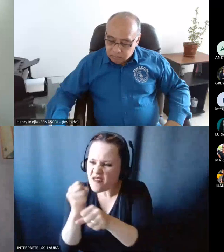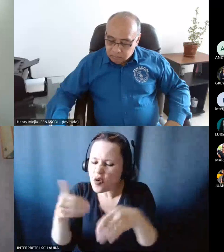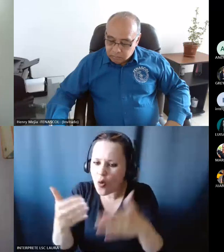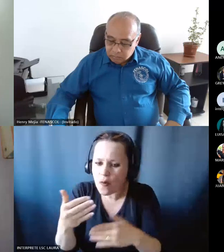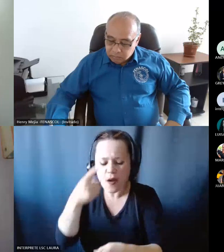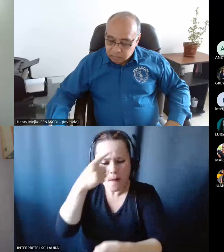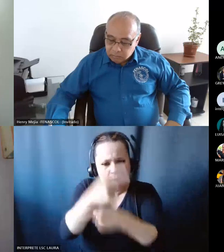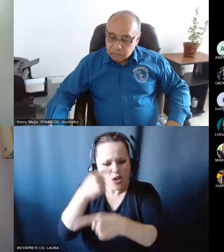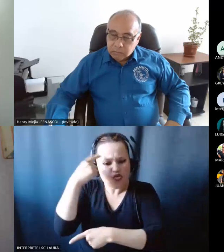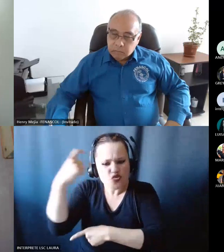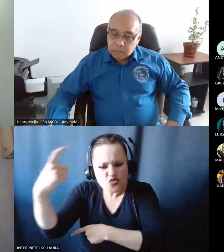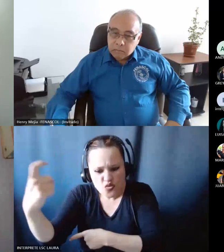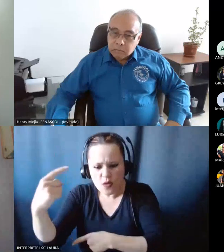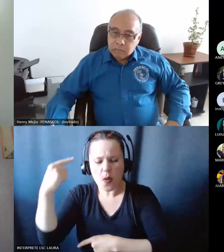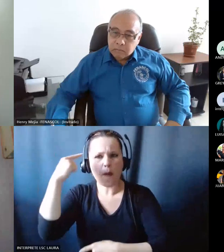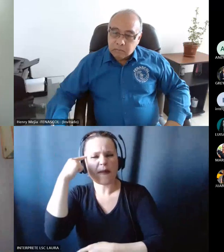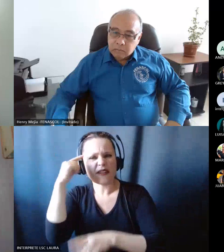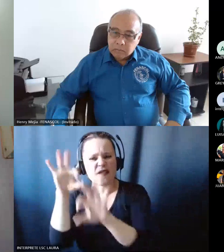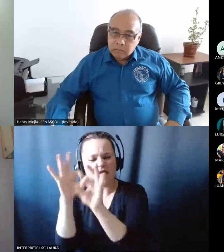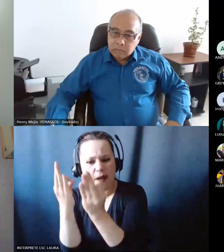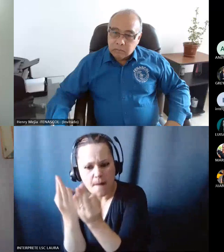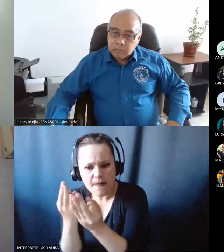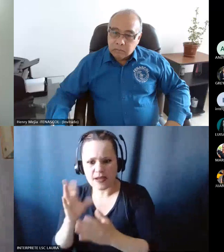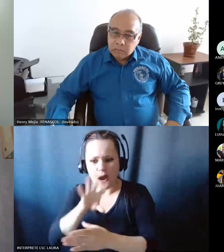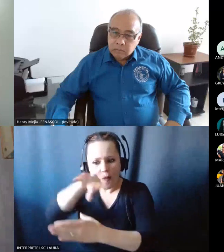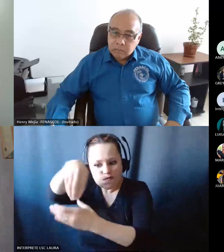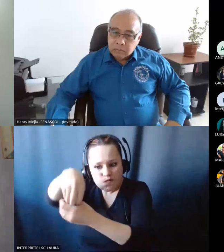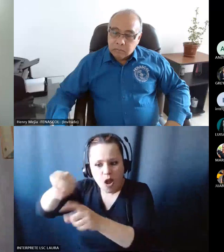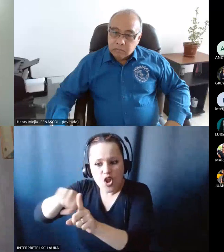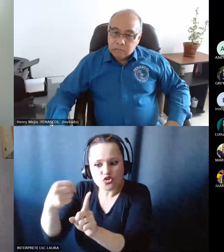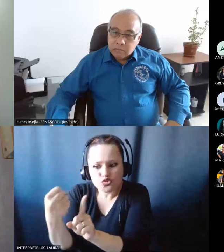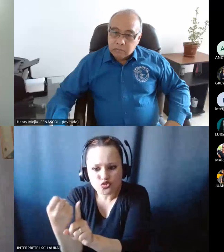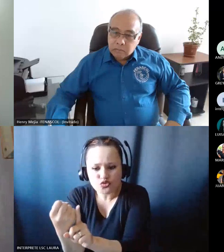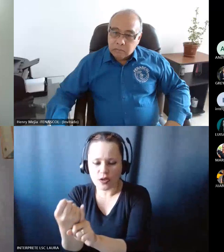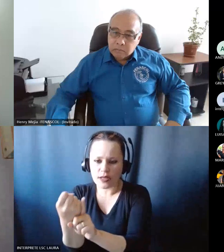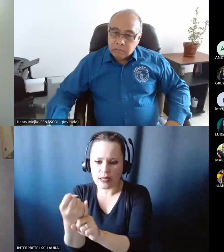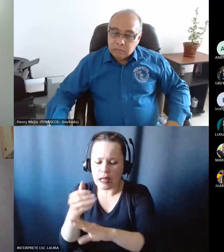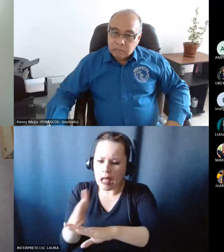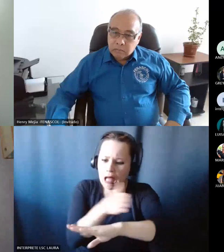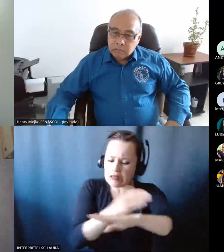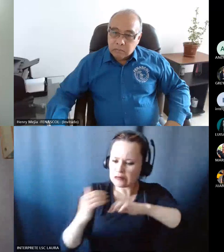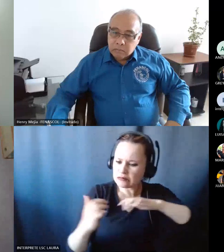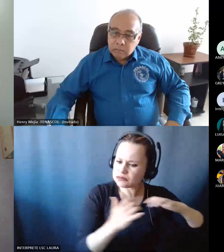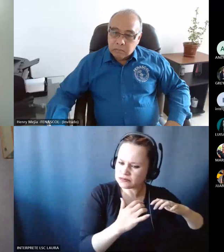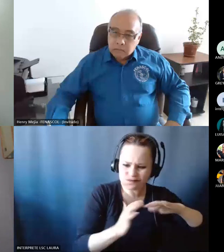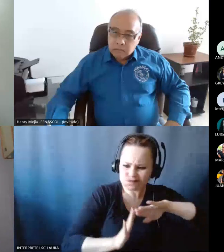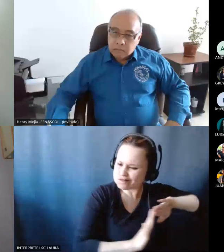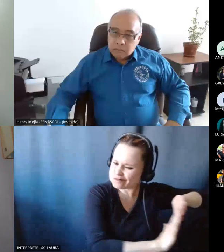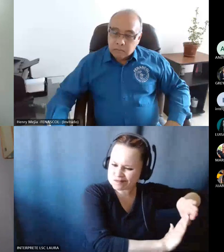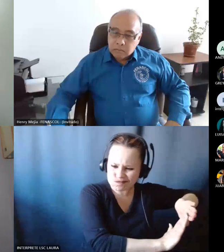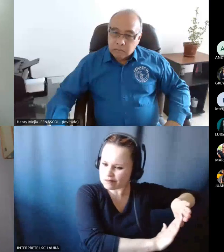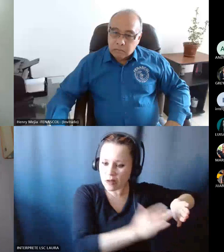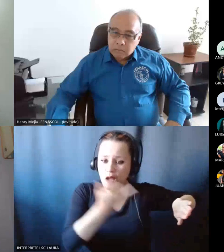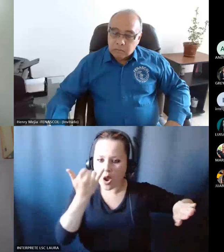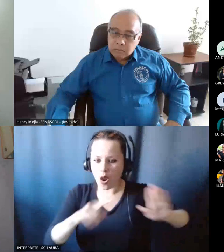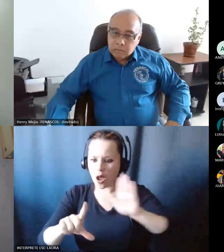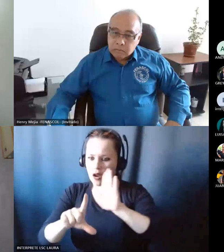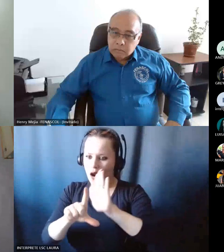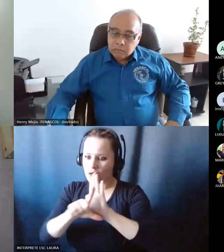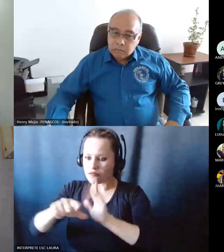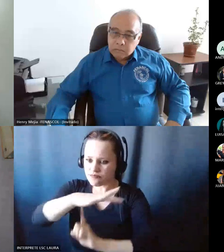sueños para poder tener una familia para poder entender que valía la pena estar en la legalidad y poder